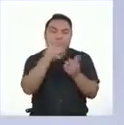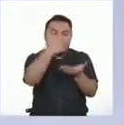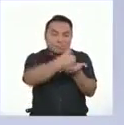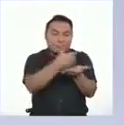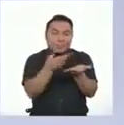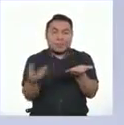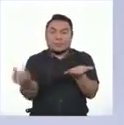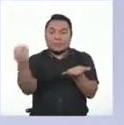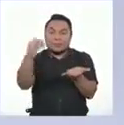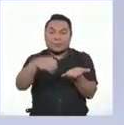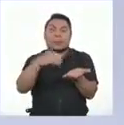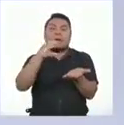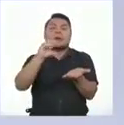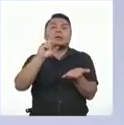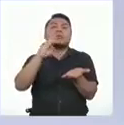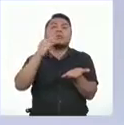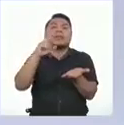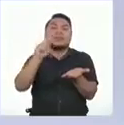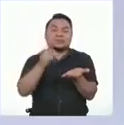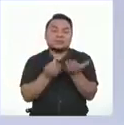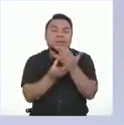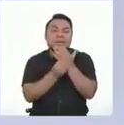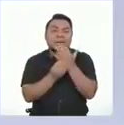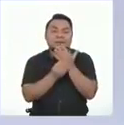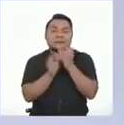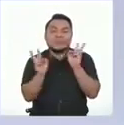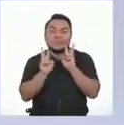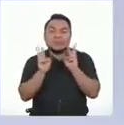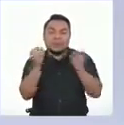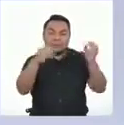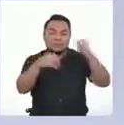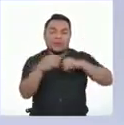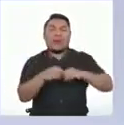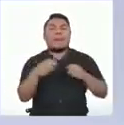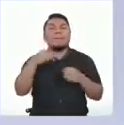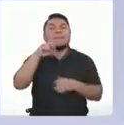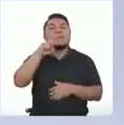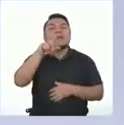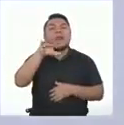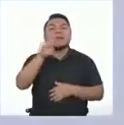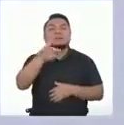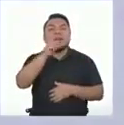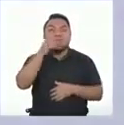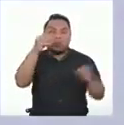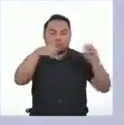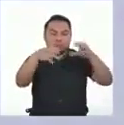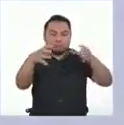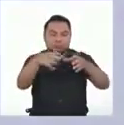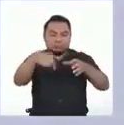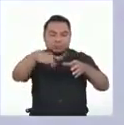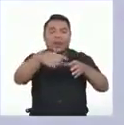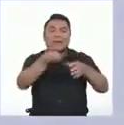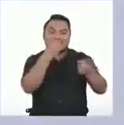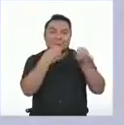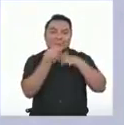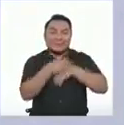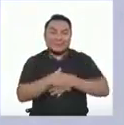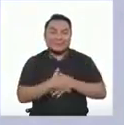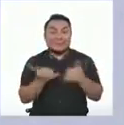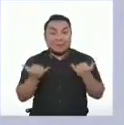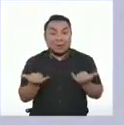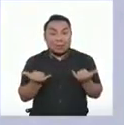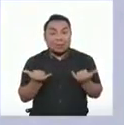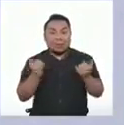también carbohidratos, grasas, vitaminas, minerales y agua. En la actividad de hoy nos vamos